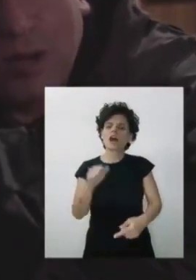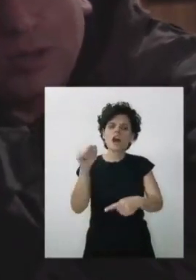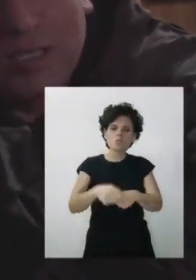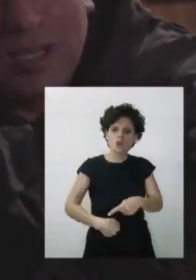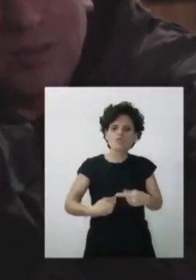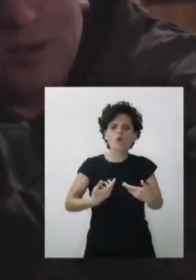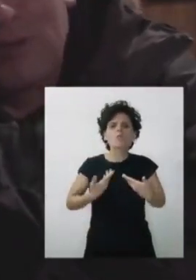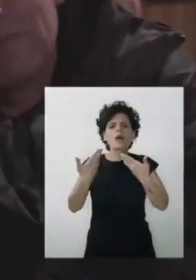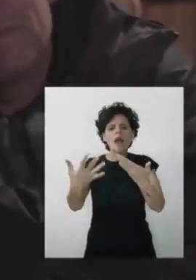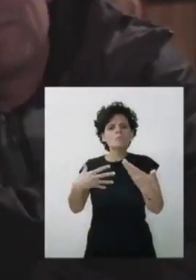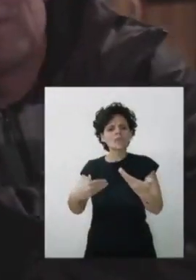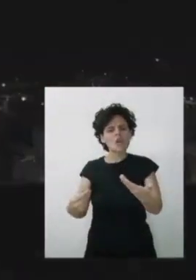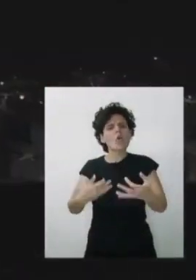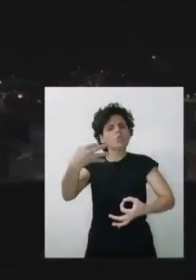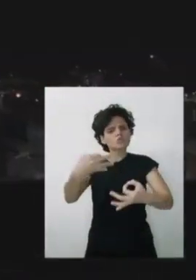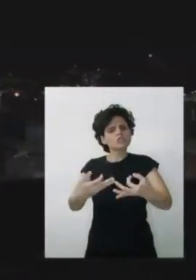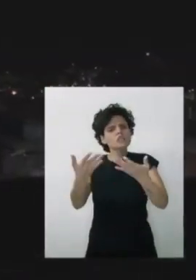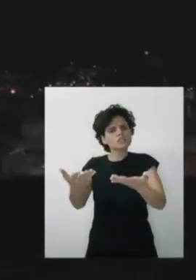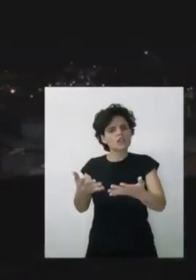apruebo la justicia de mi hijo.